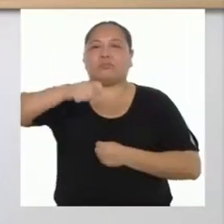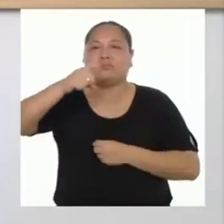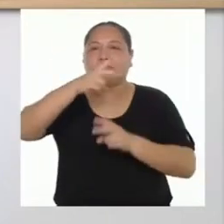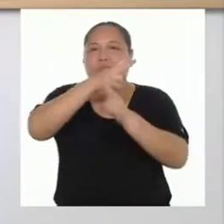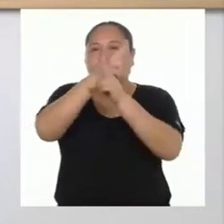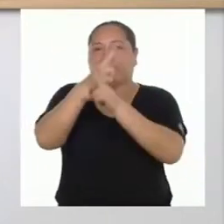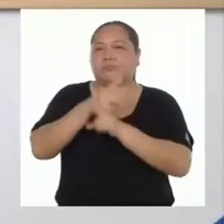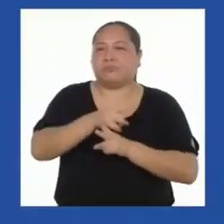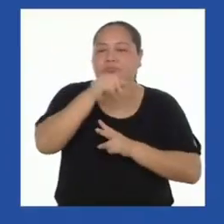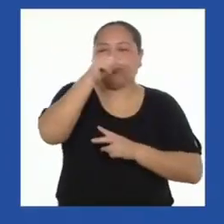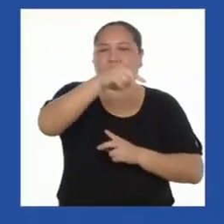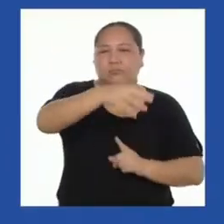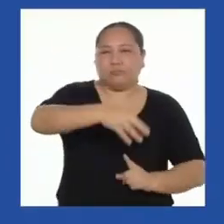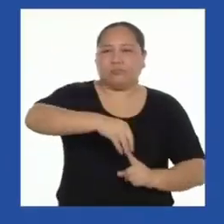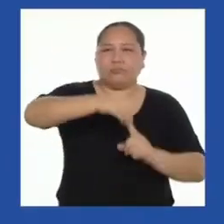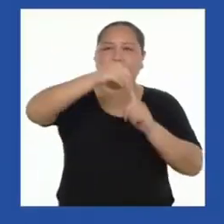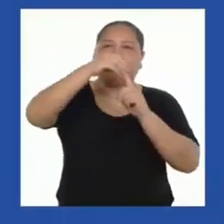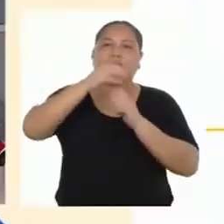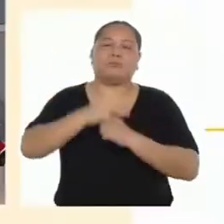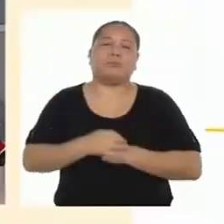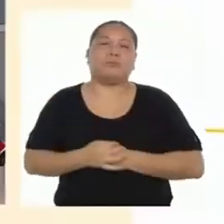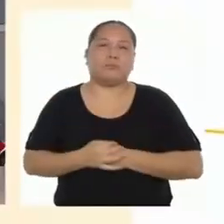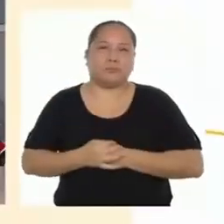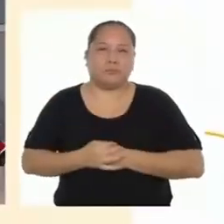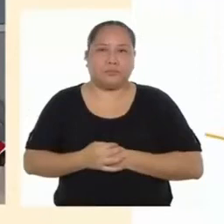un cuidado especial.